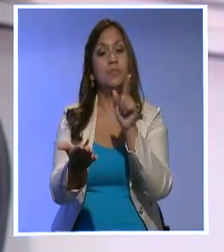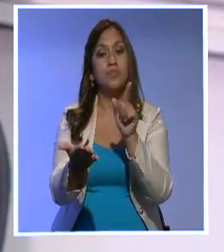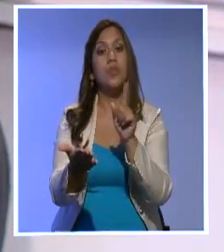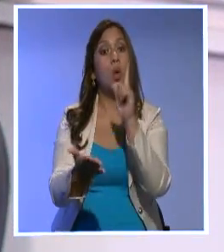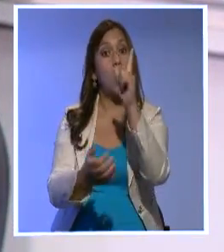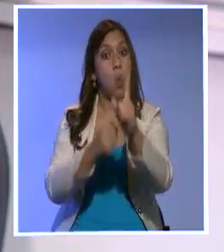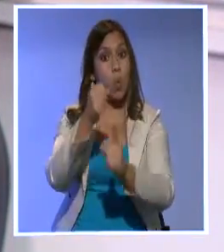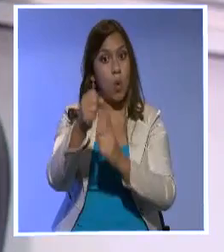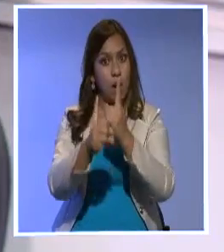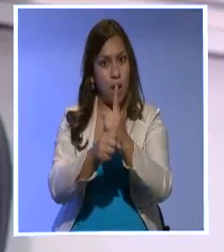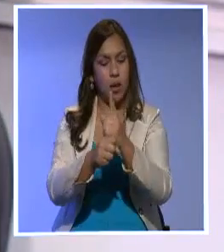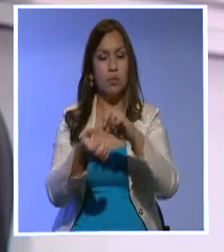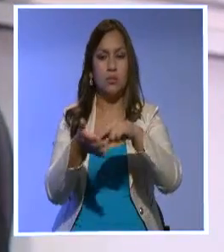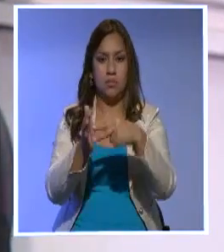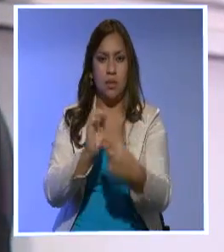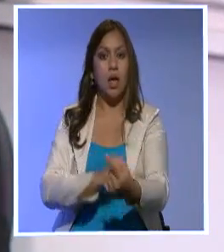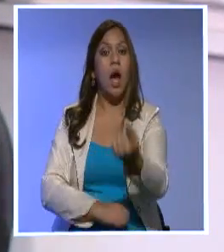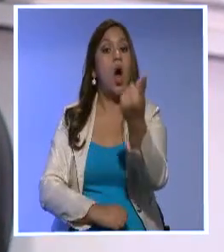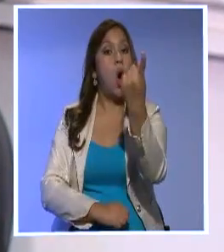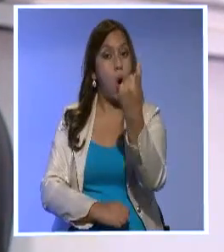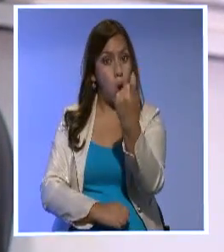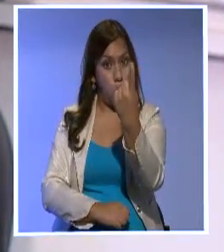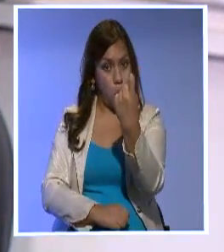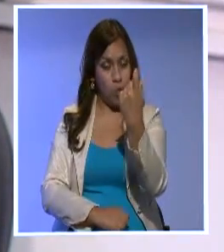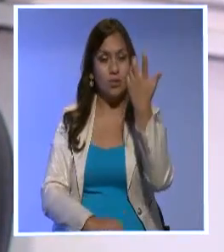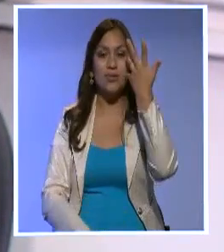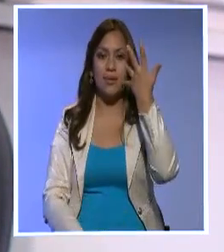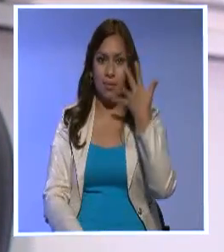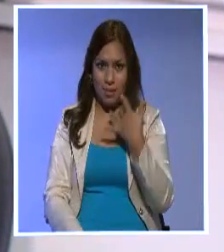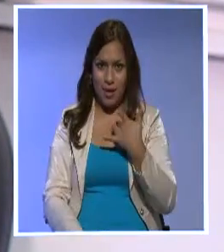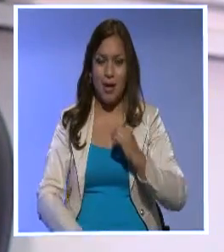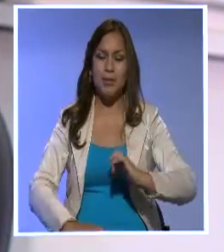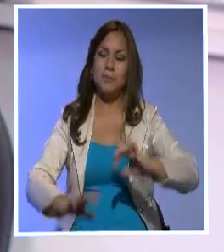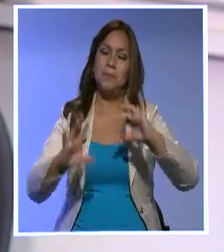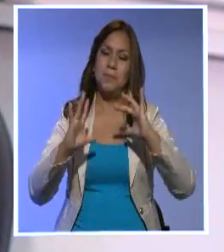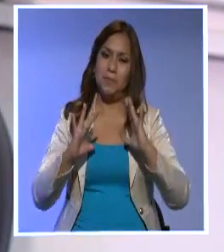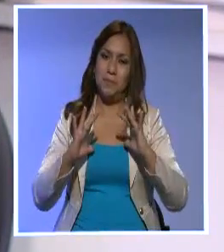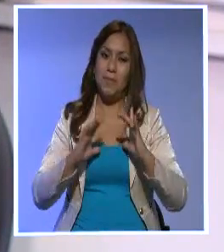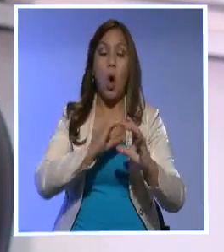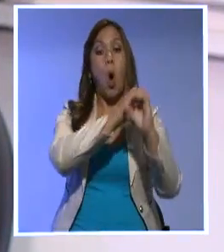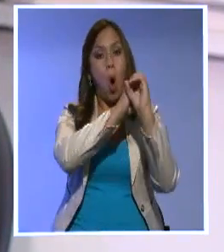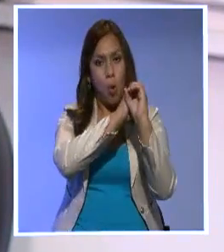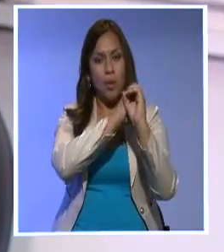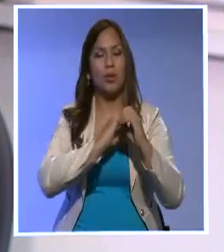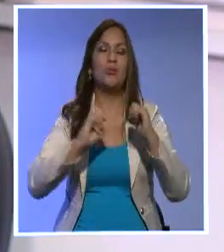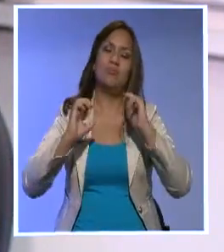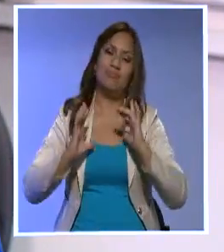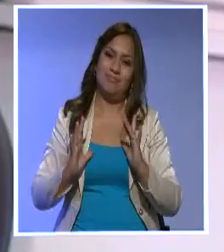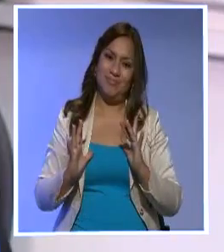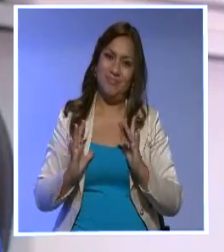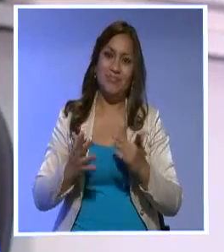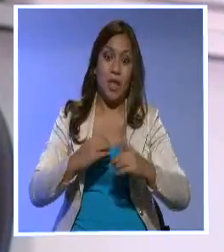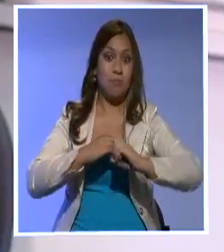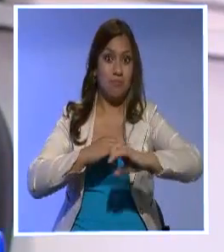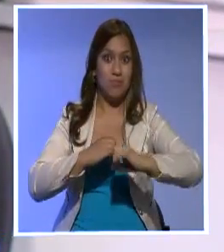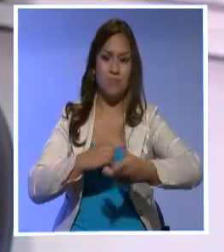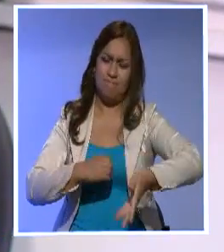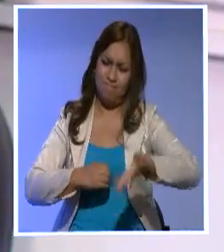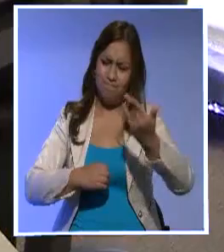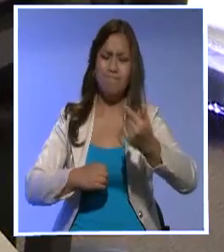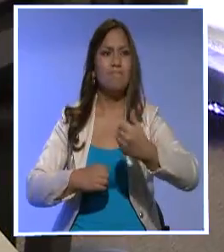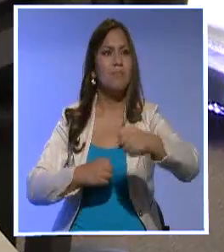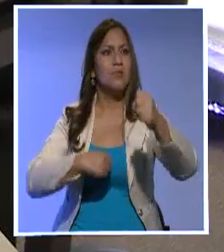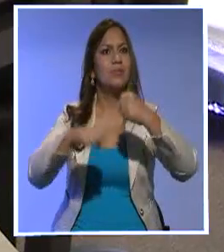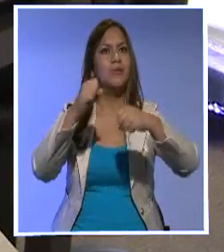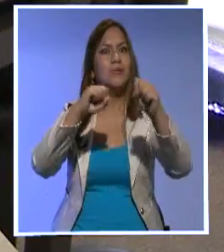de descanso obligatorio al año para poder promover realmente esta visita y este turismo a nivel país vale la pena